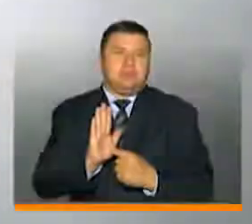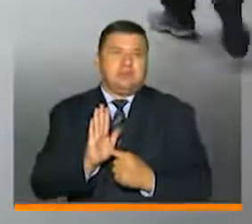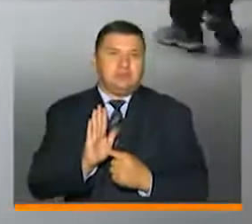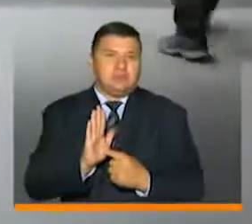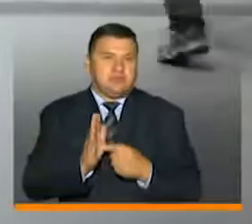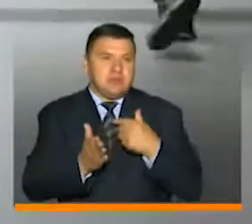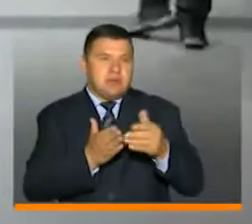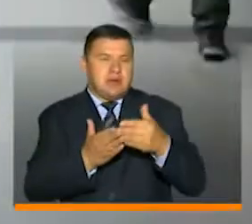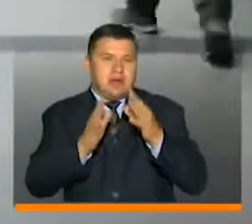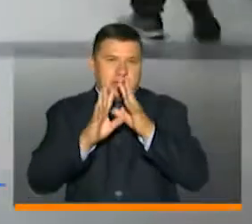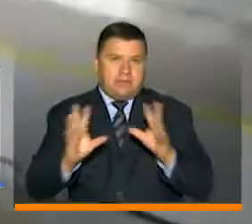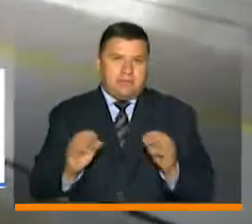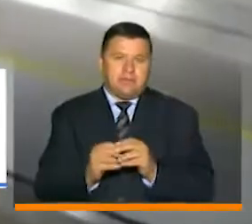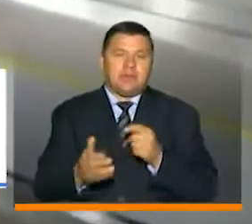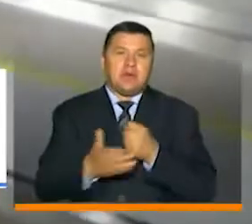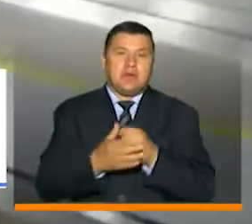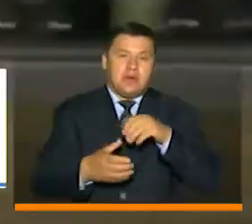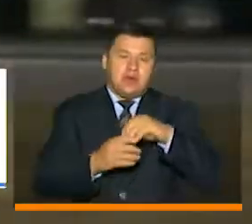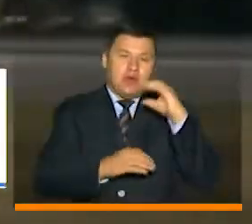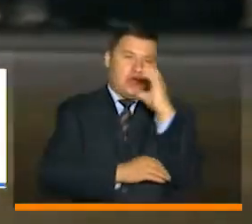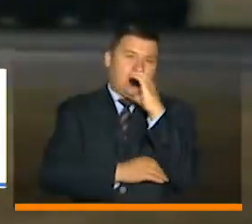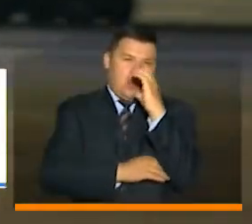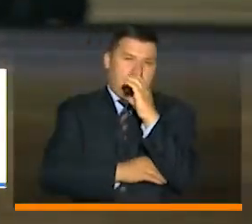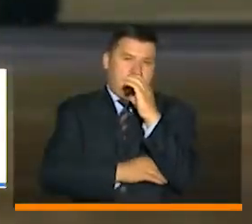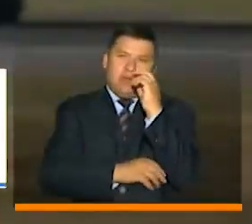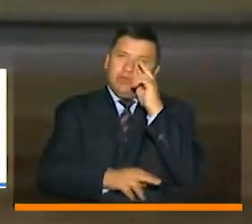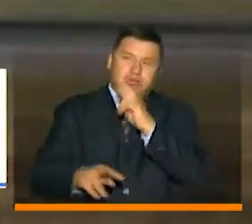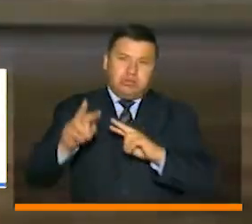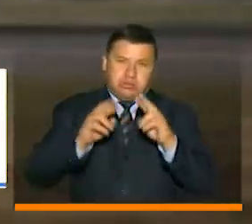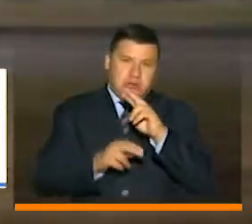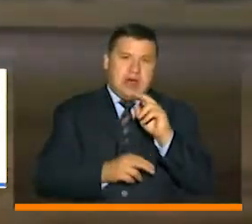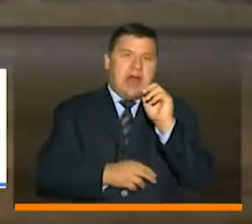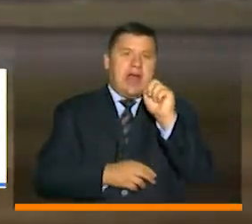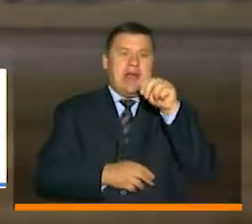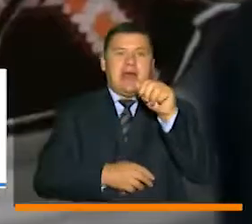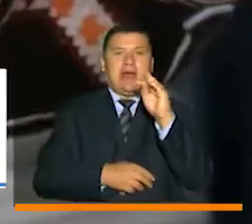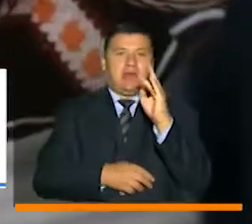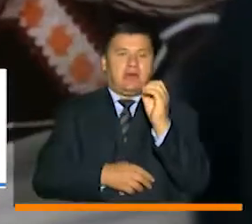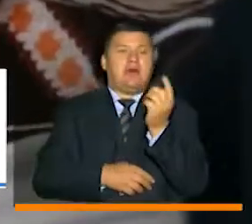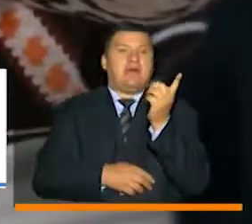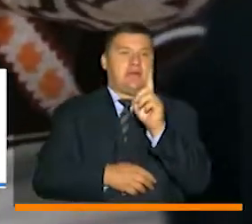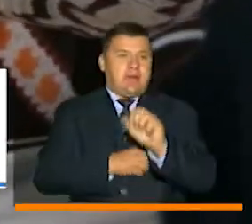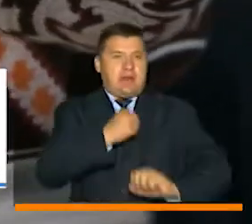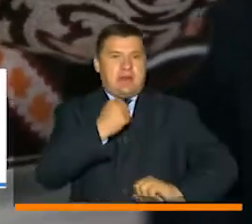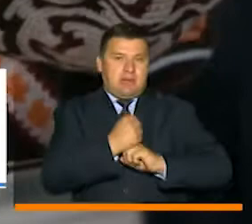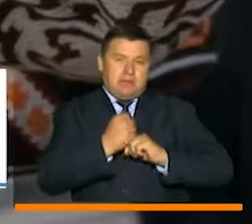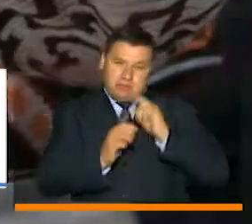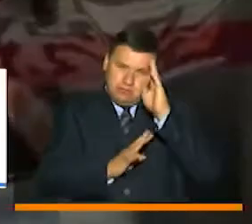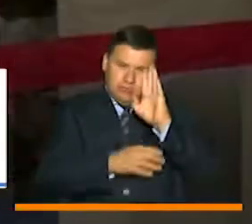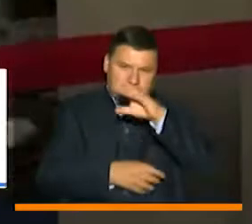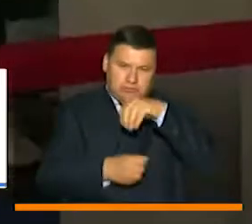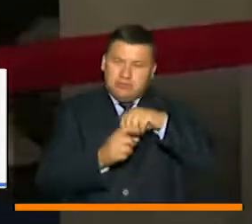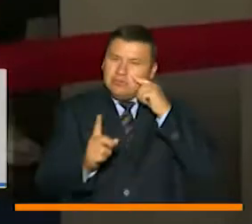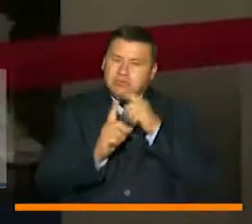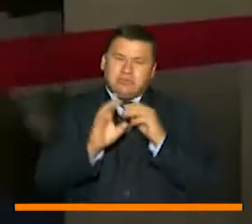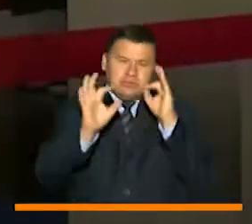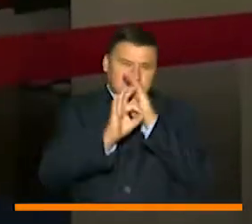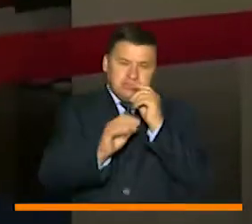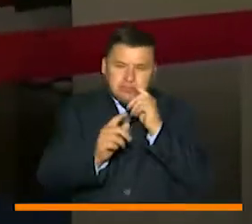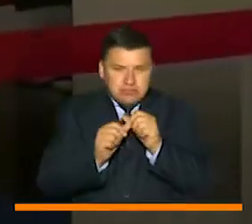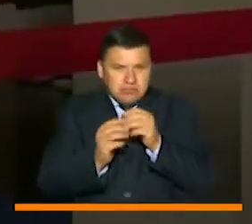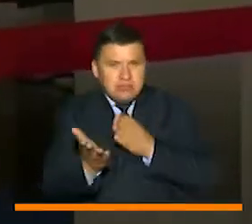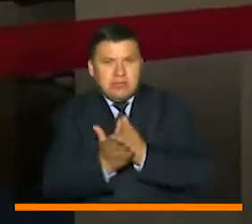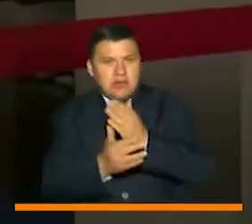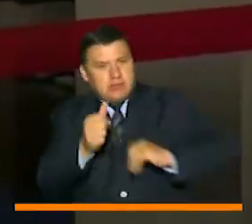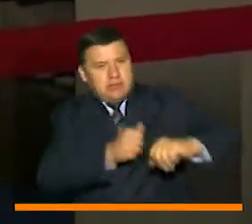programar sus gastos de Navidad. La Asociación Colombiana de Agencias de Turismo, ANATO, también apoya esta iniciativa enfocada en mantener